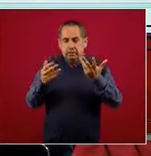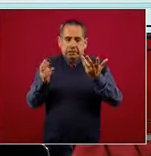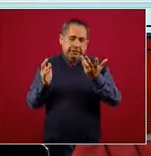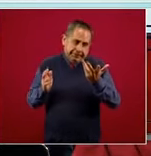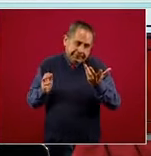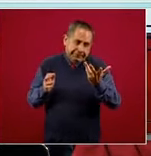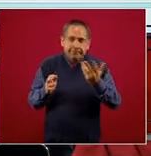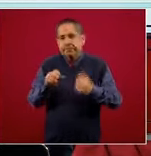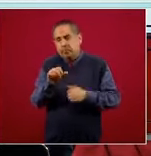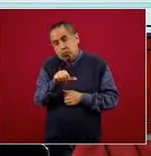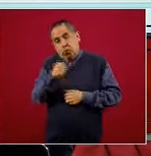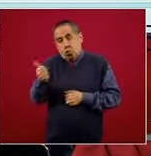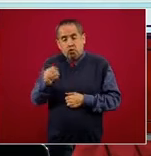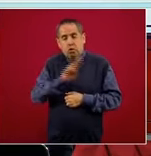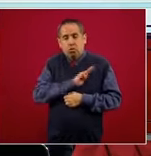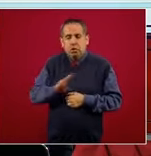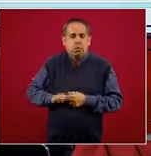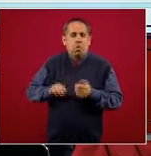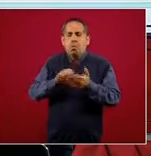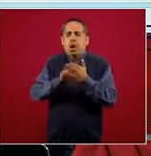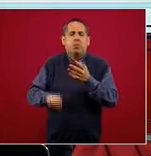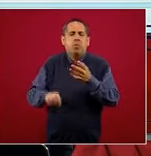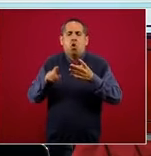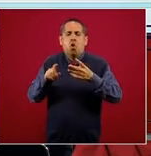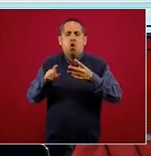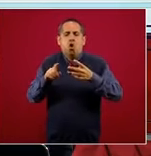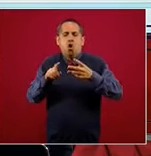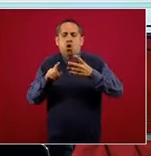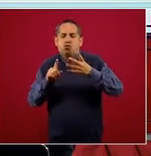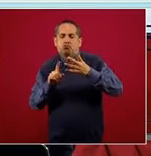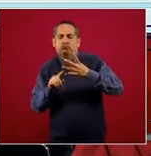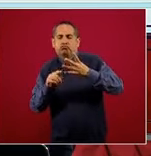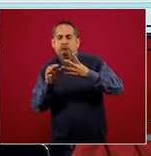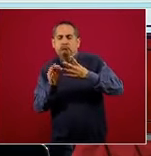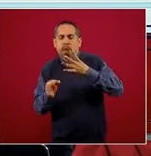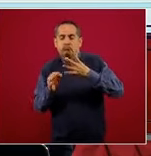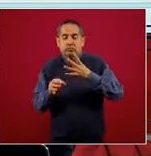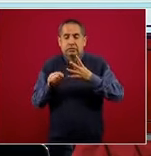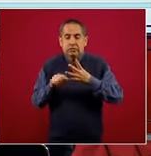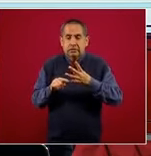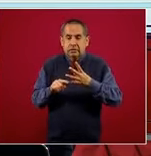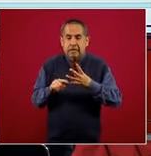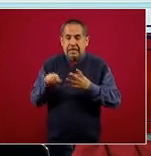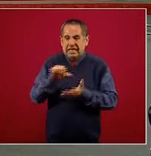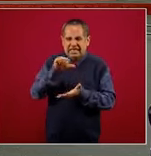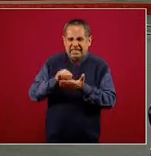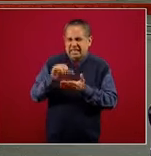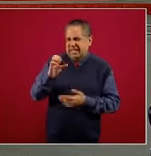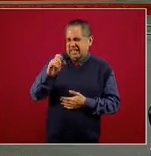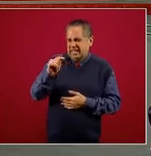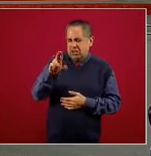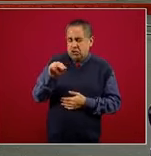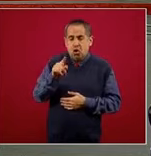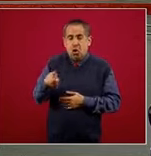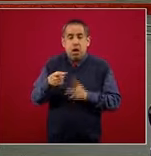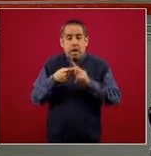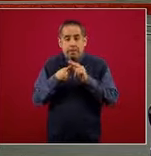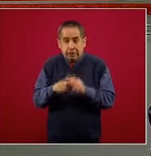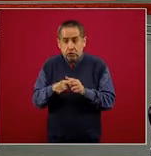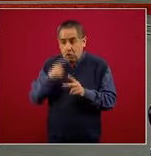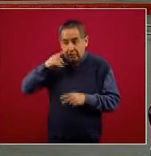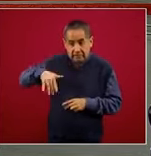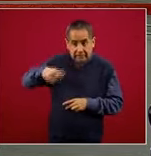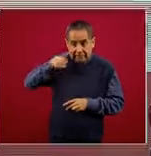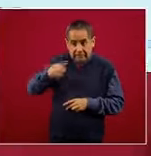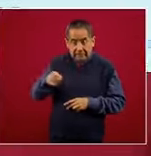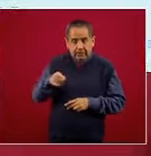otros municipios, como por ejemplo el municipio Centro, inició, decíamos, y lo veíamos en la